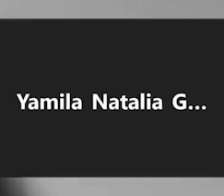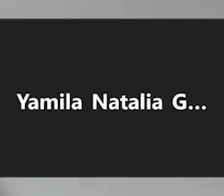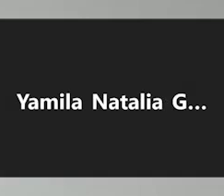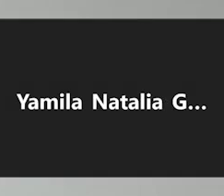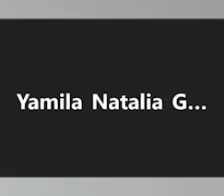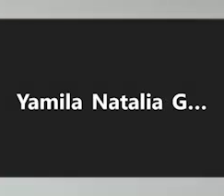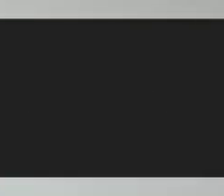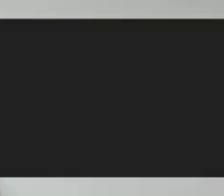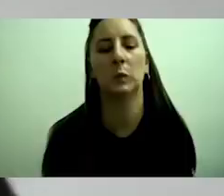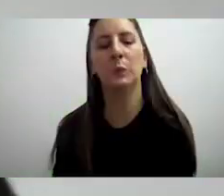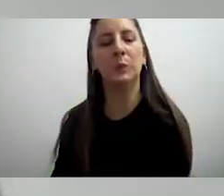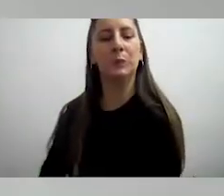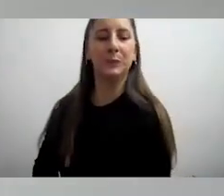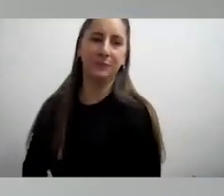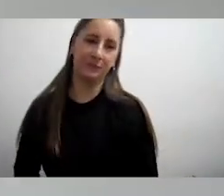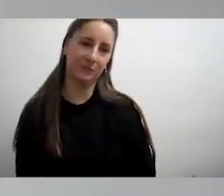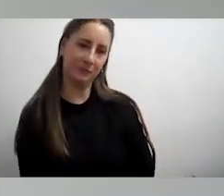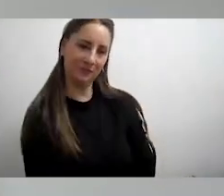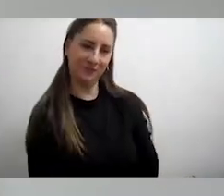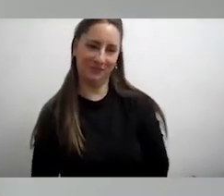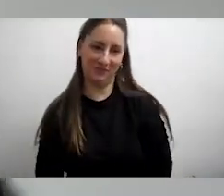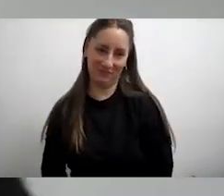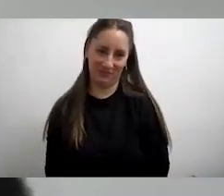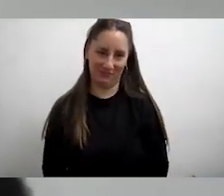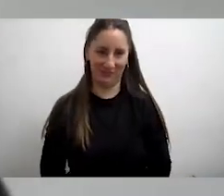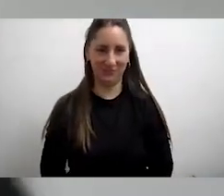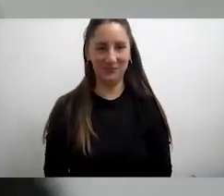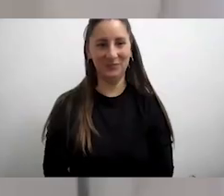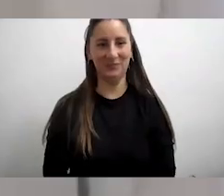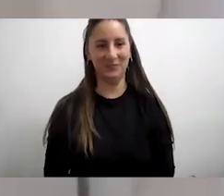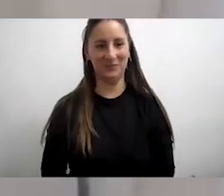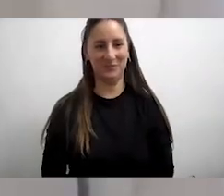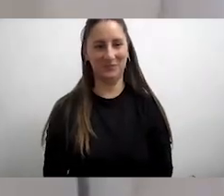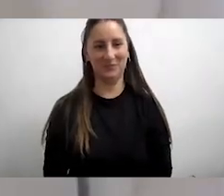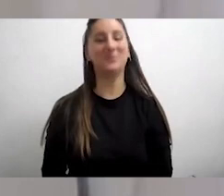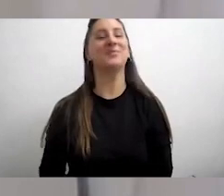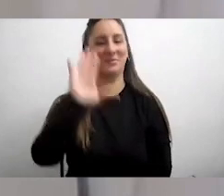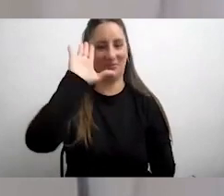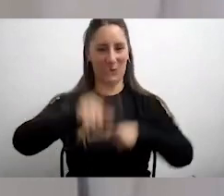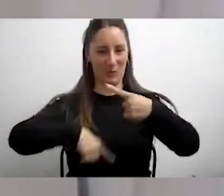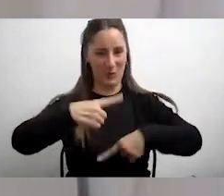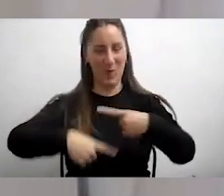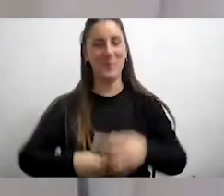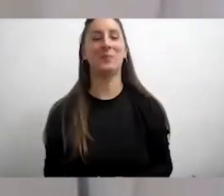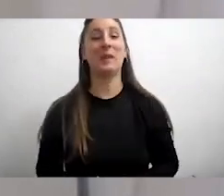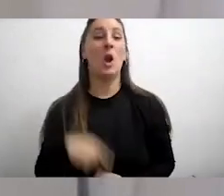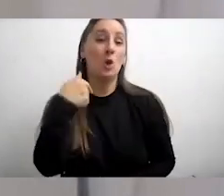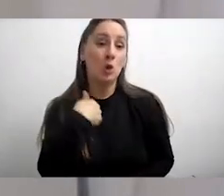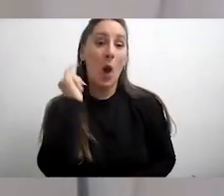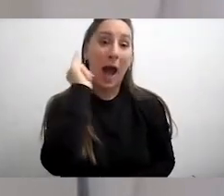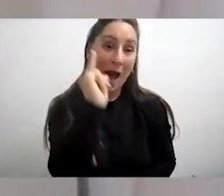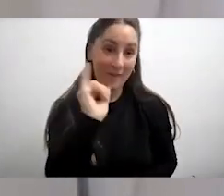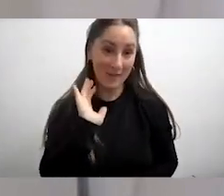Excelente, Cris. Muchísimas gracias. ¿Cuántas novedades? Y les digo que tuve que dejar